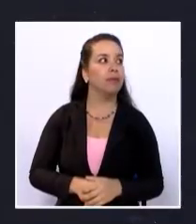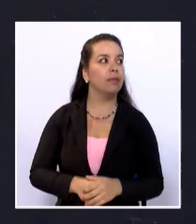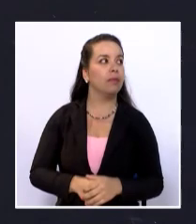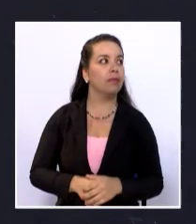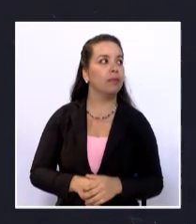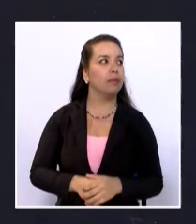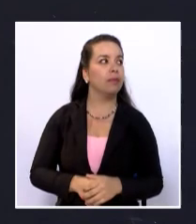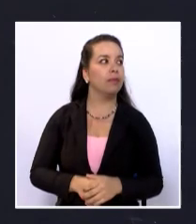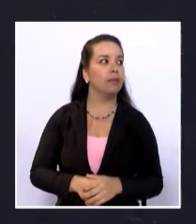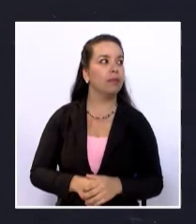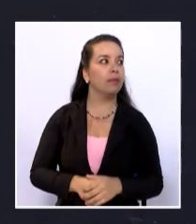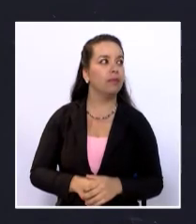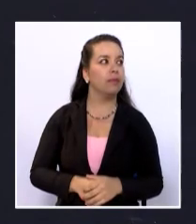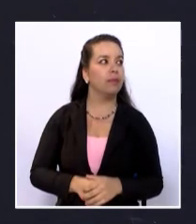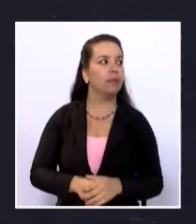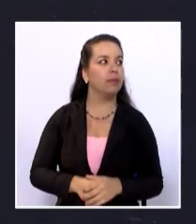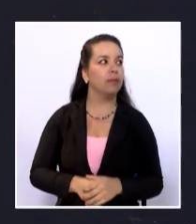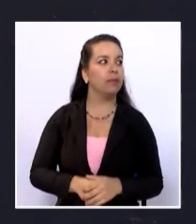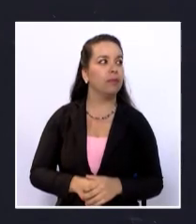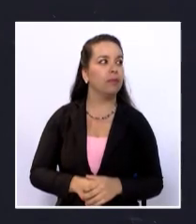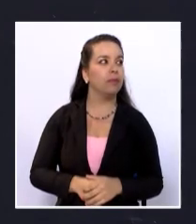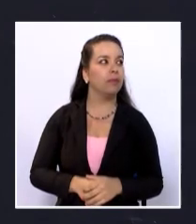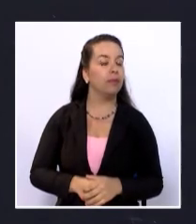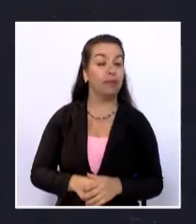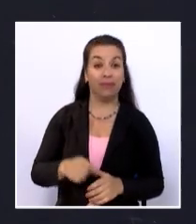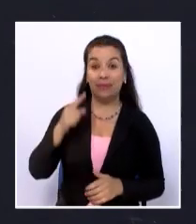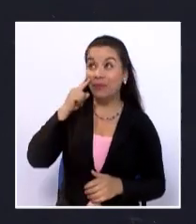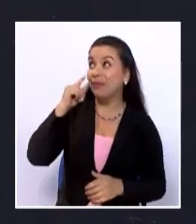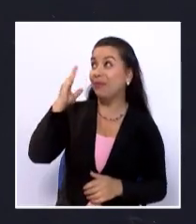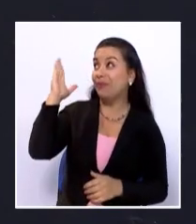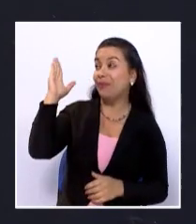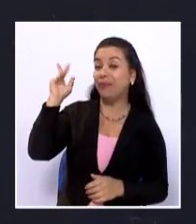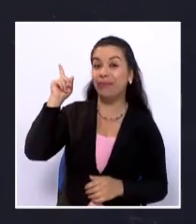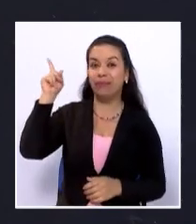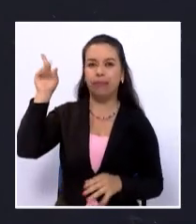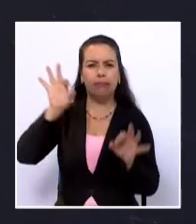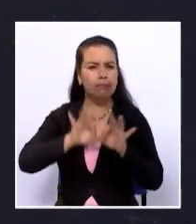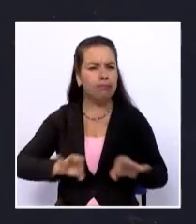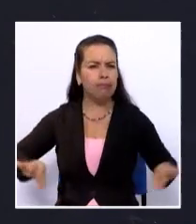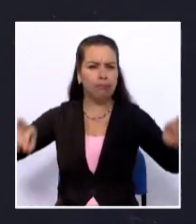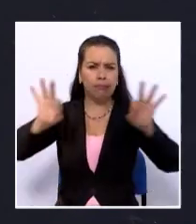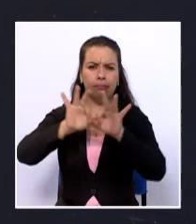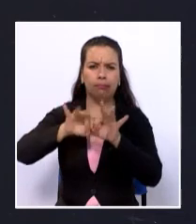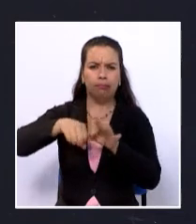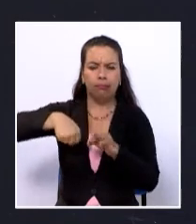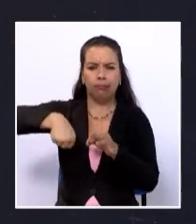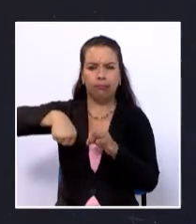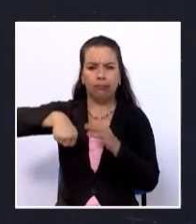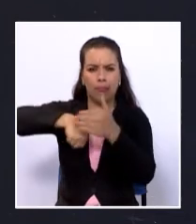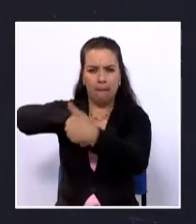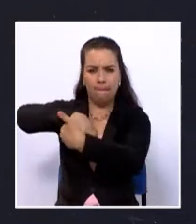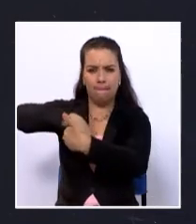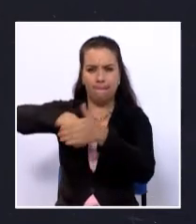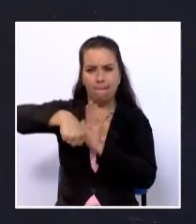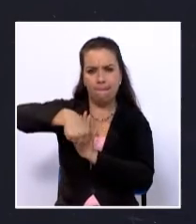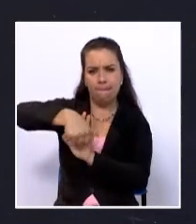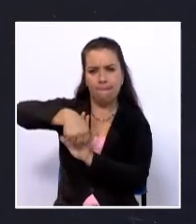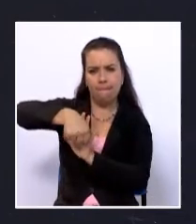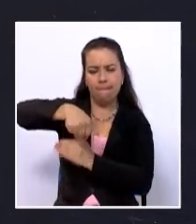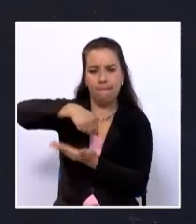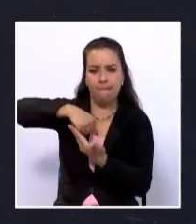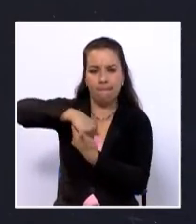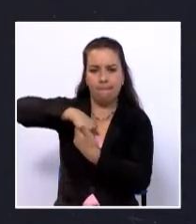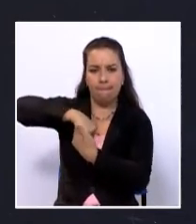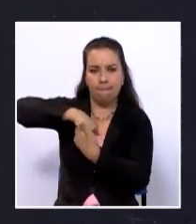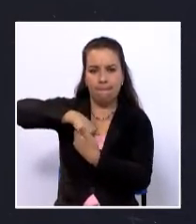anterior es muy importante lo que estamos viendo hoy en la pantalla de sí esto que